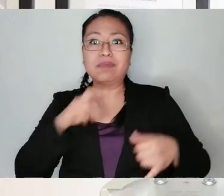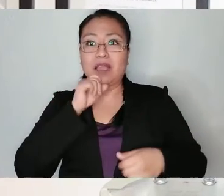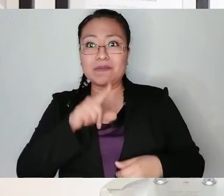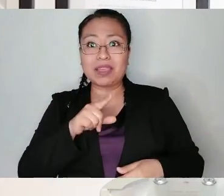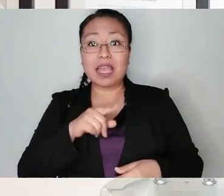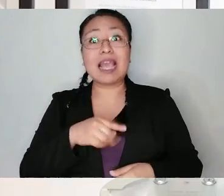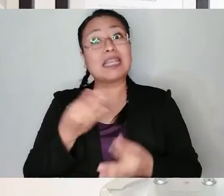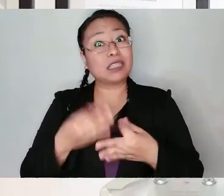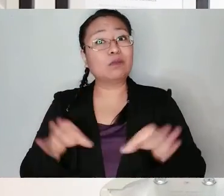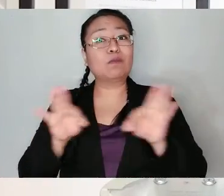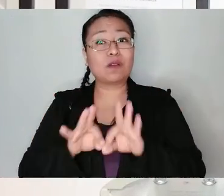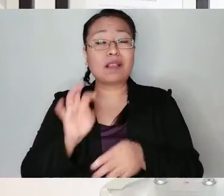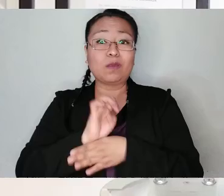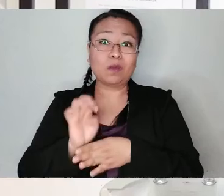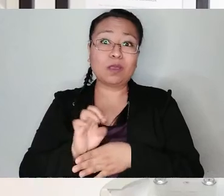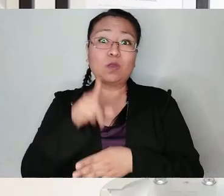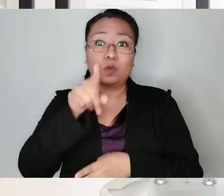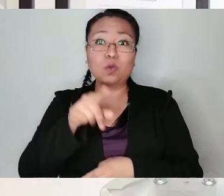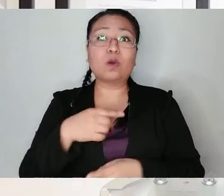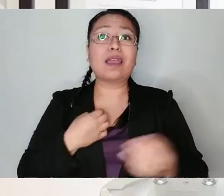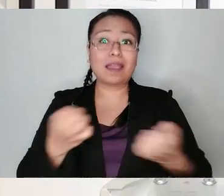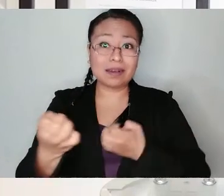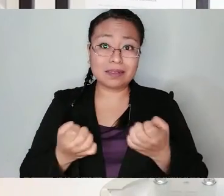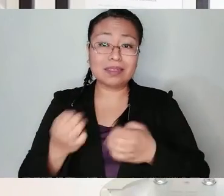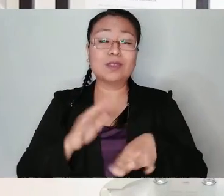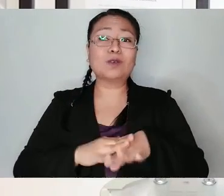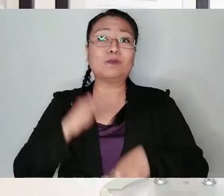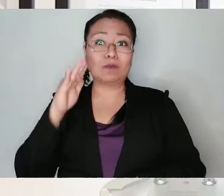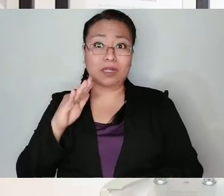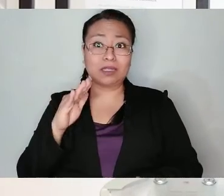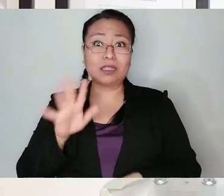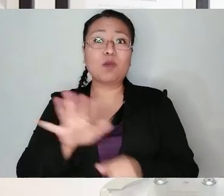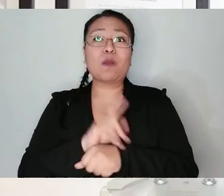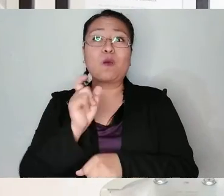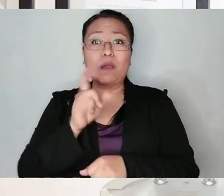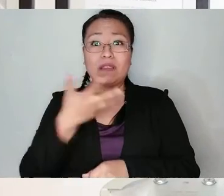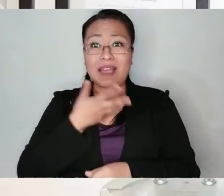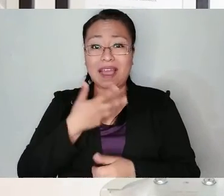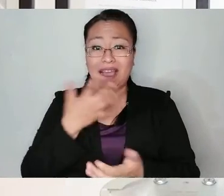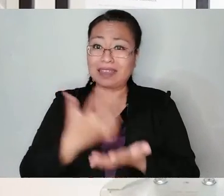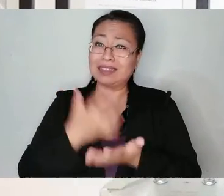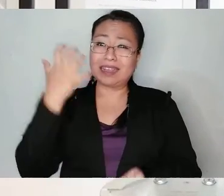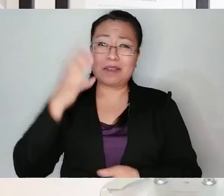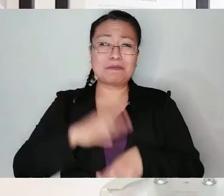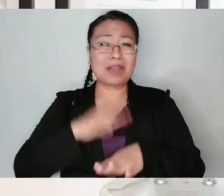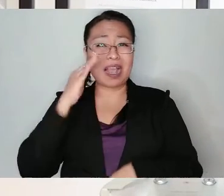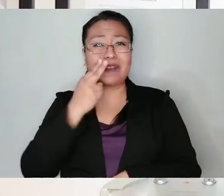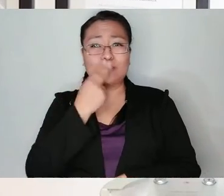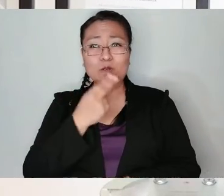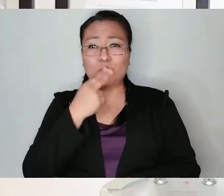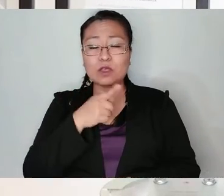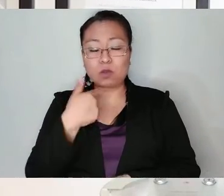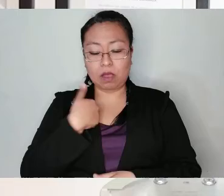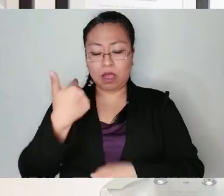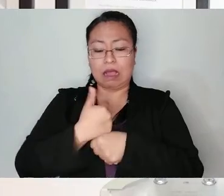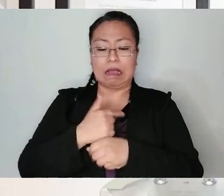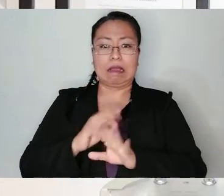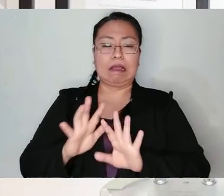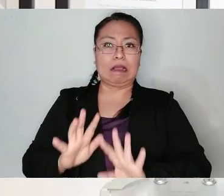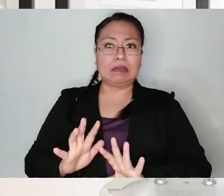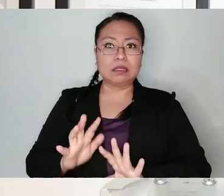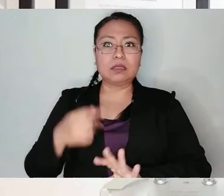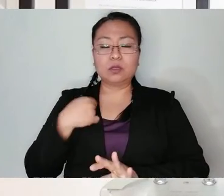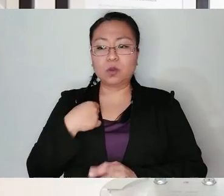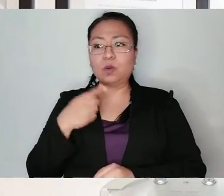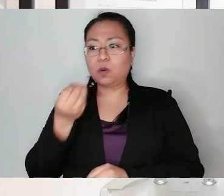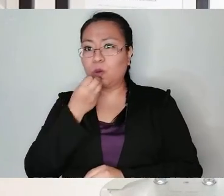física, sobre todo si tenemos estos excesos o en algún momento nosotros detectamos que consumimos alimentos